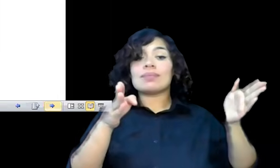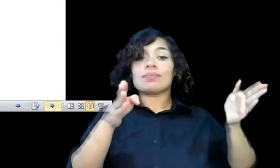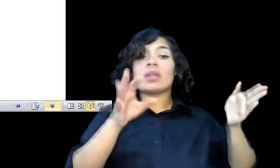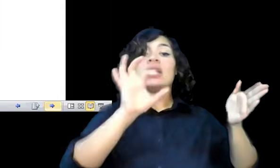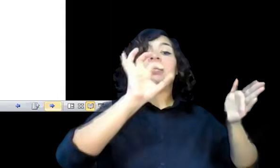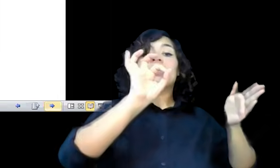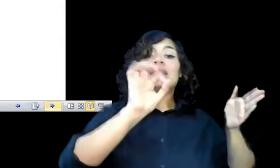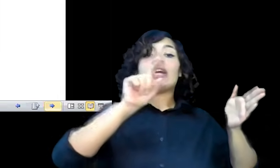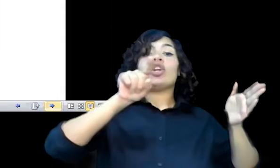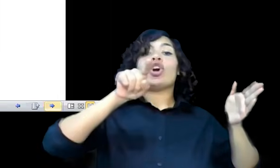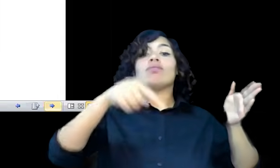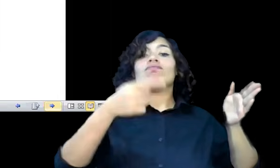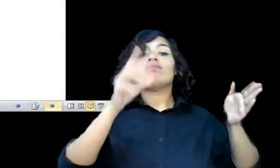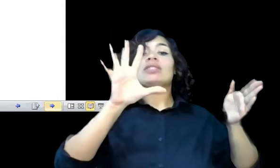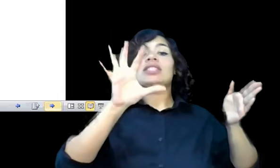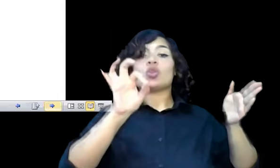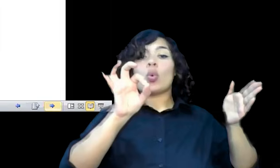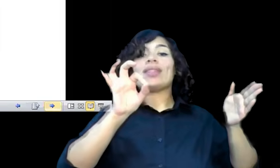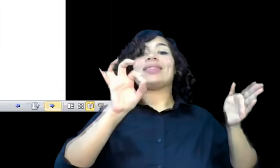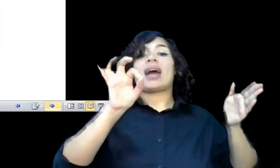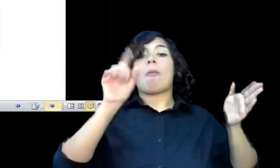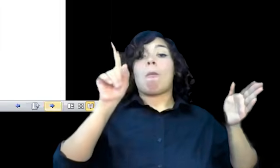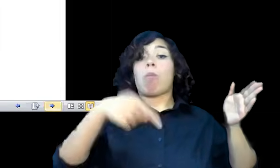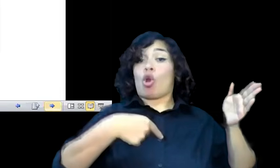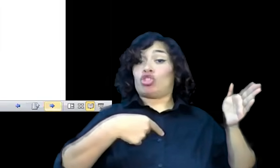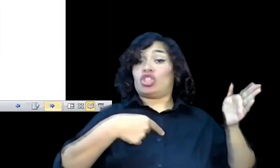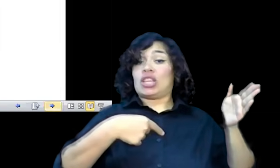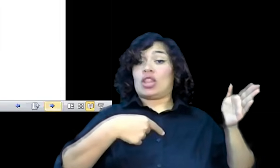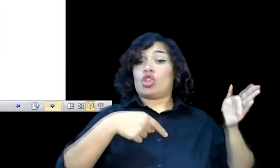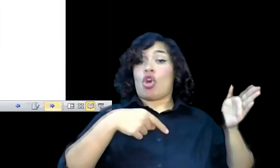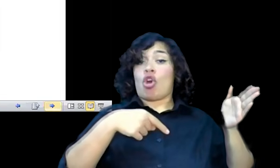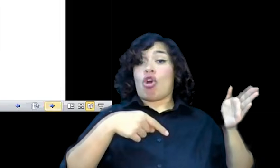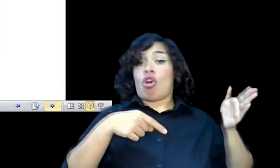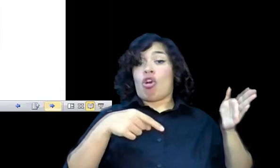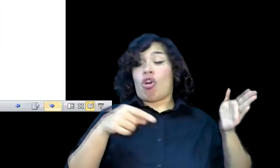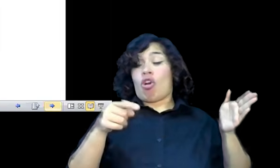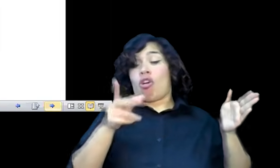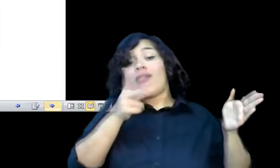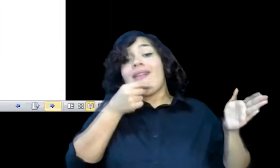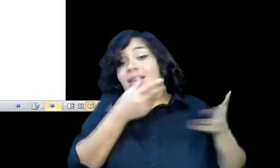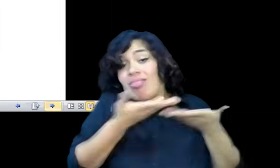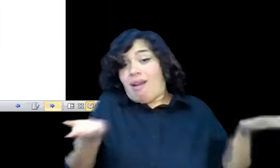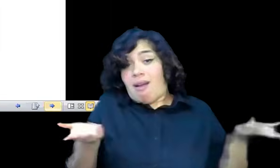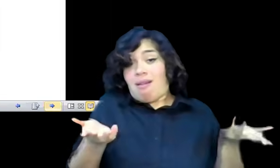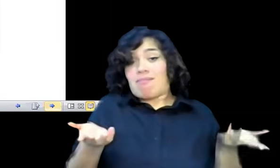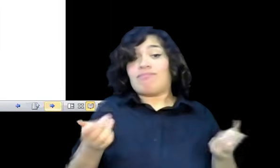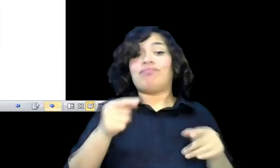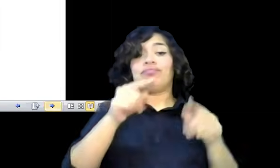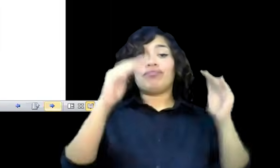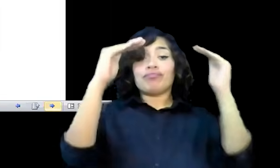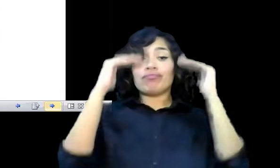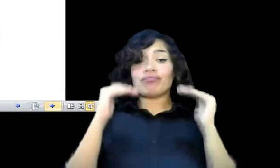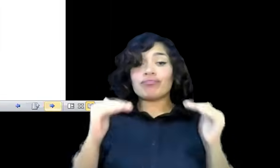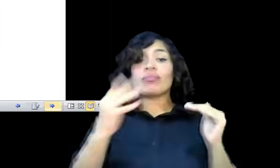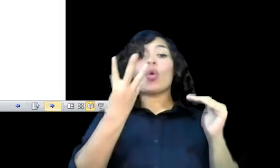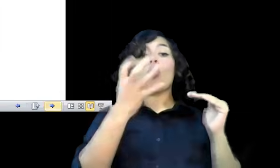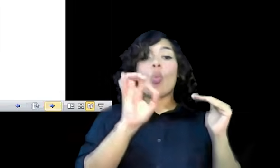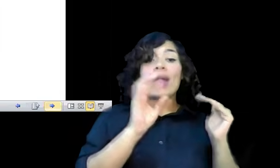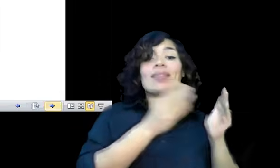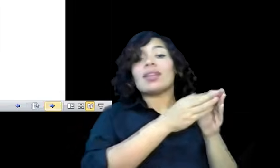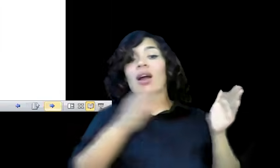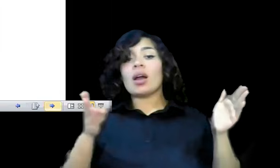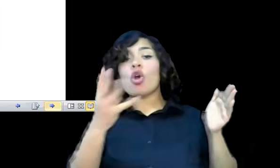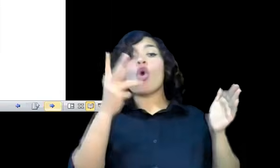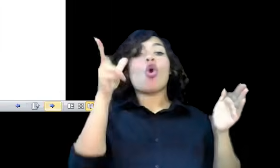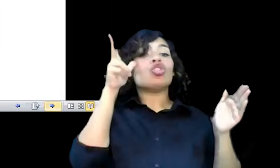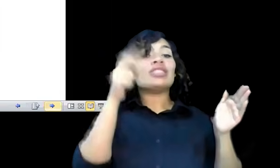el 0,50%, ¿sí?, de nada, de monto. Después tenemos entre 40 y 86 millones.